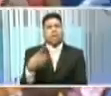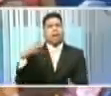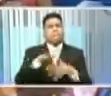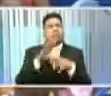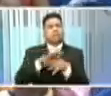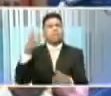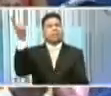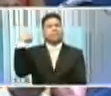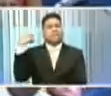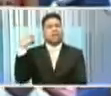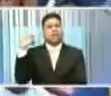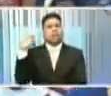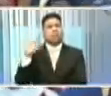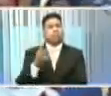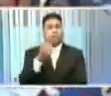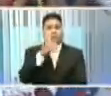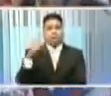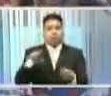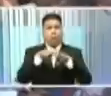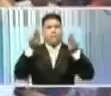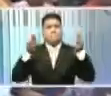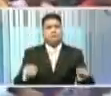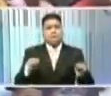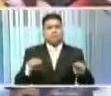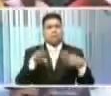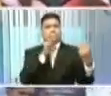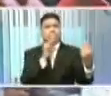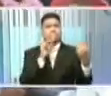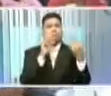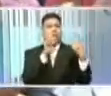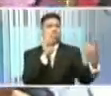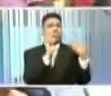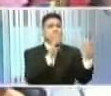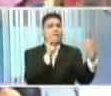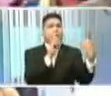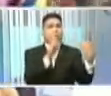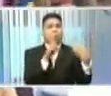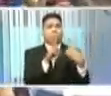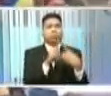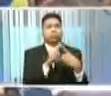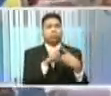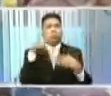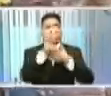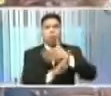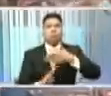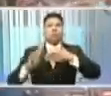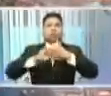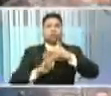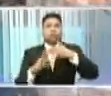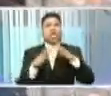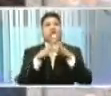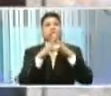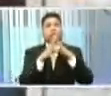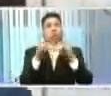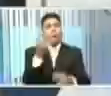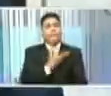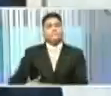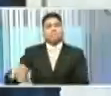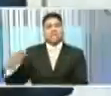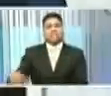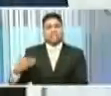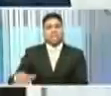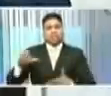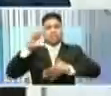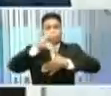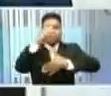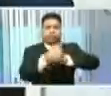Ellos abandonaron la mesa de diálogo con UNASUR y los expresidentes porque